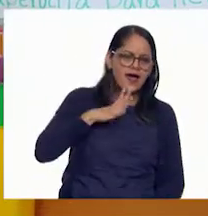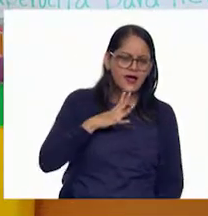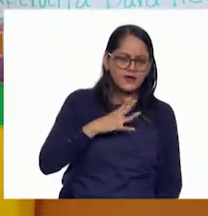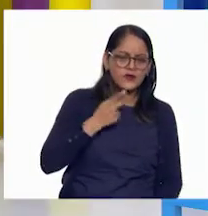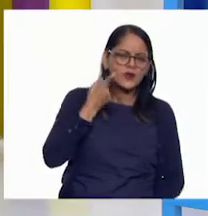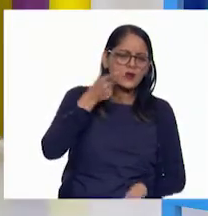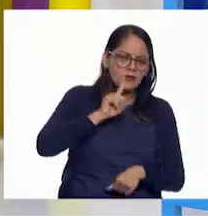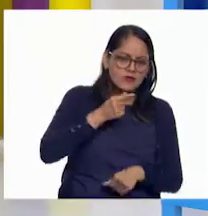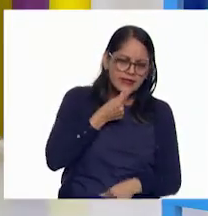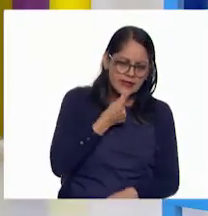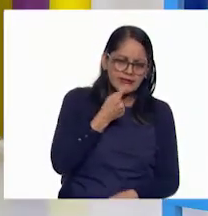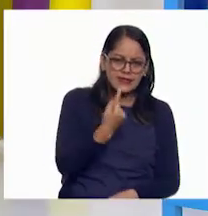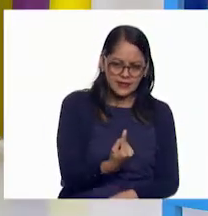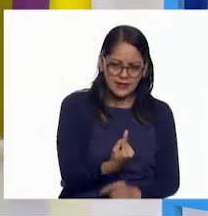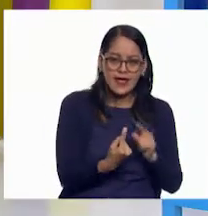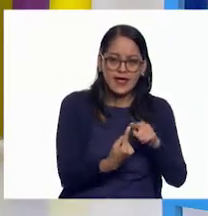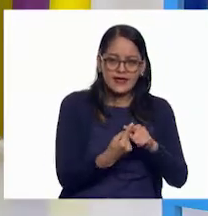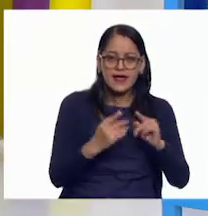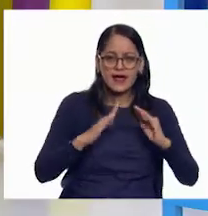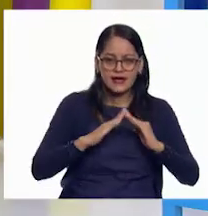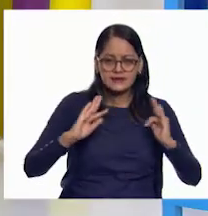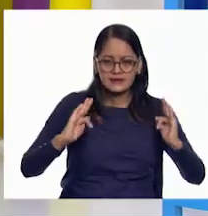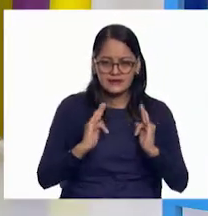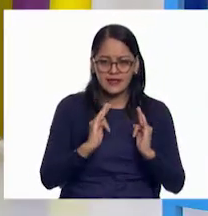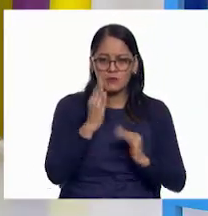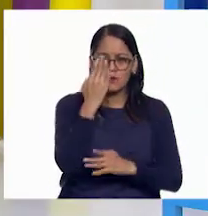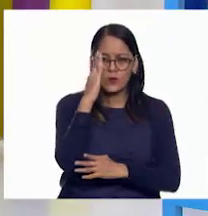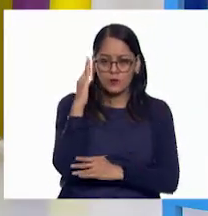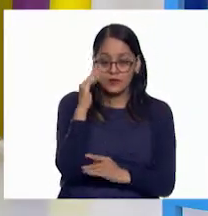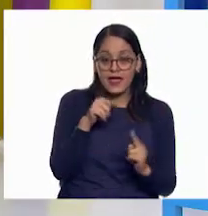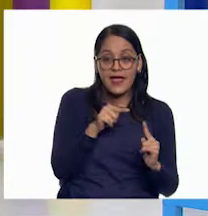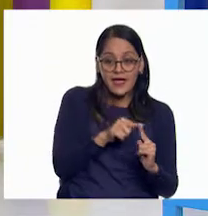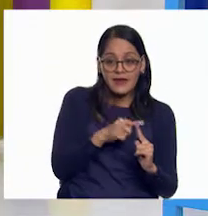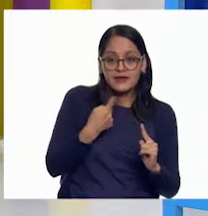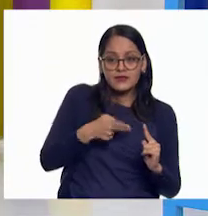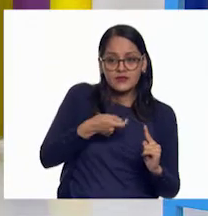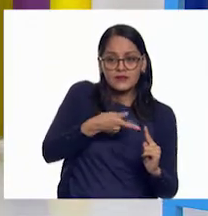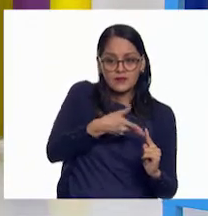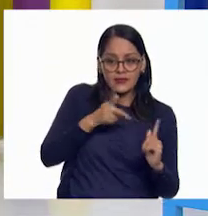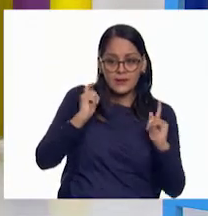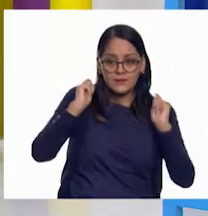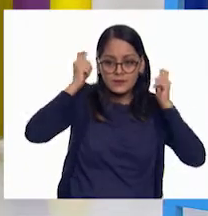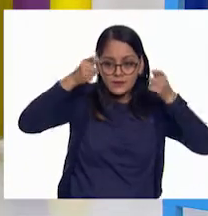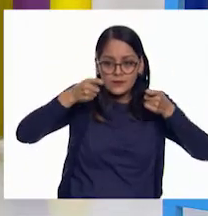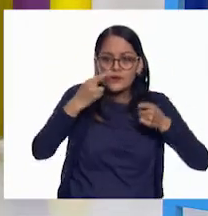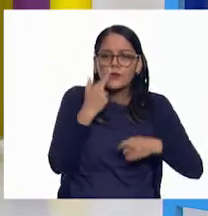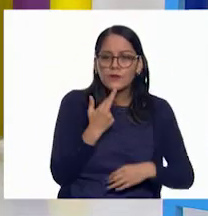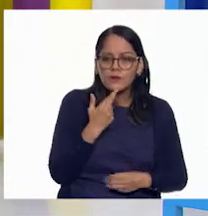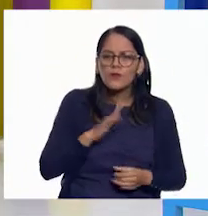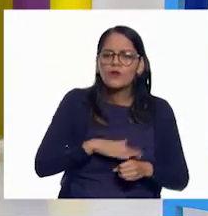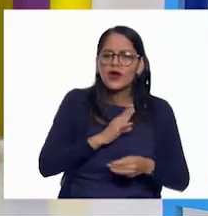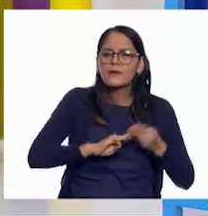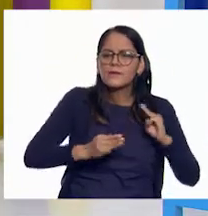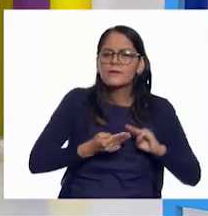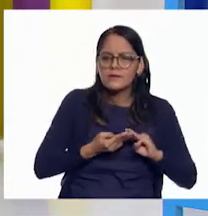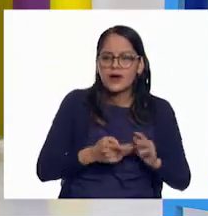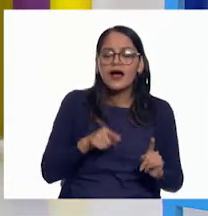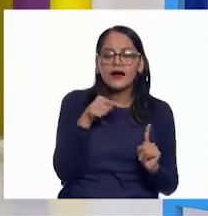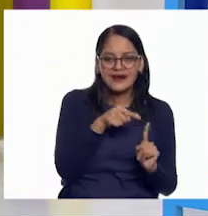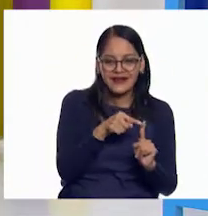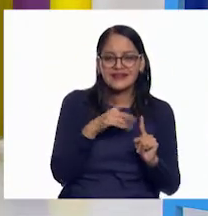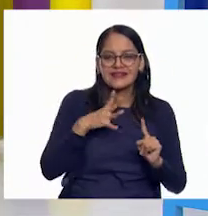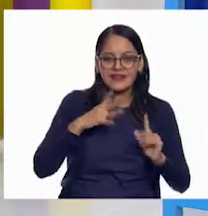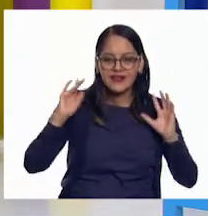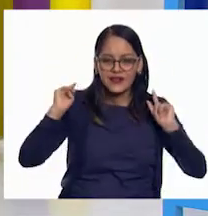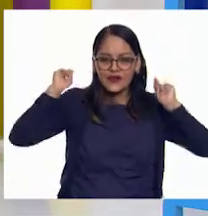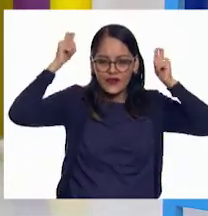que vivía cerca del bosque. Le decían Caperucita Roja. Y claro, es bueno saber por qué le decían Caperucita Roja. Porque su capa tenía un gorro